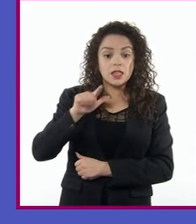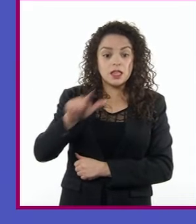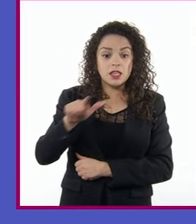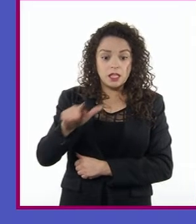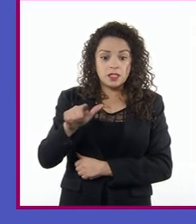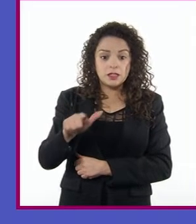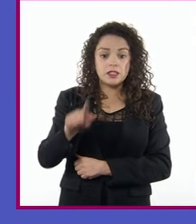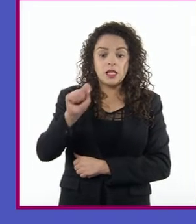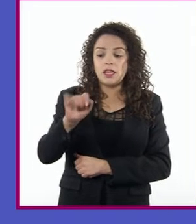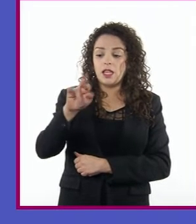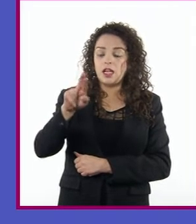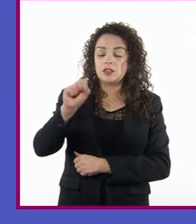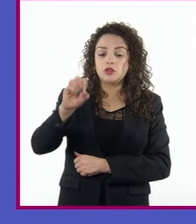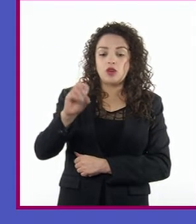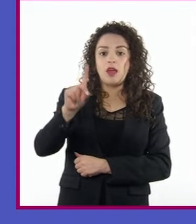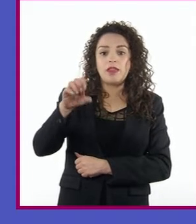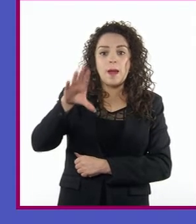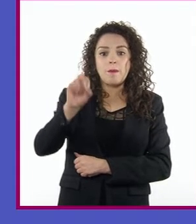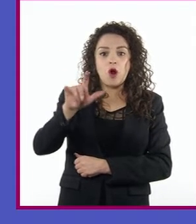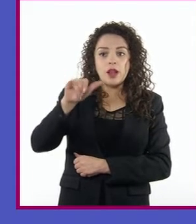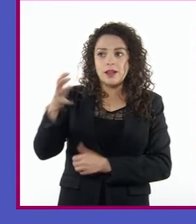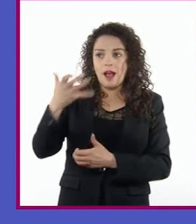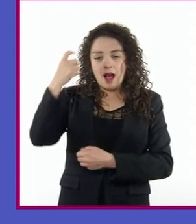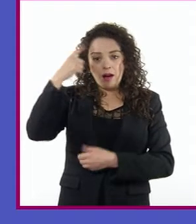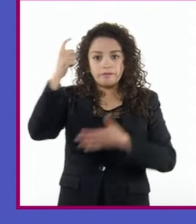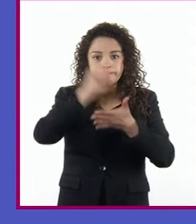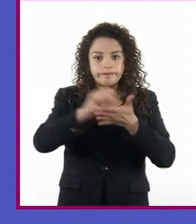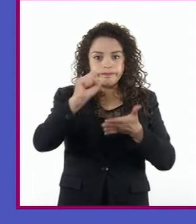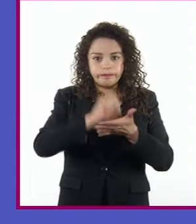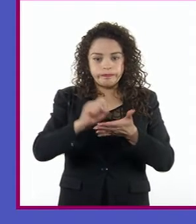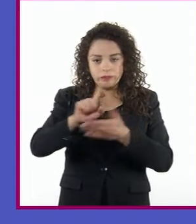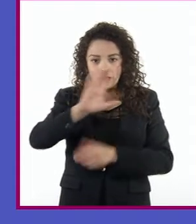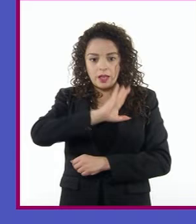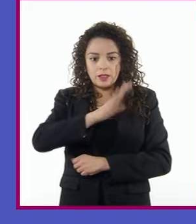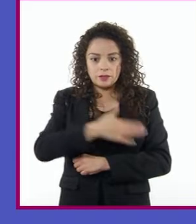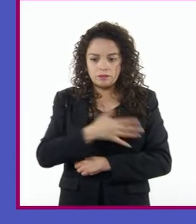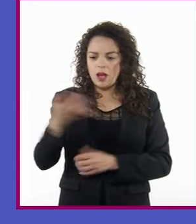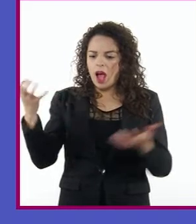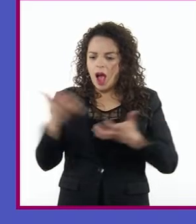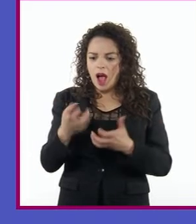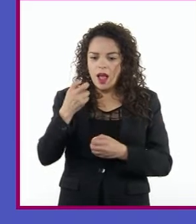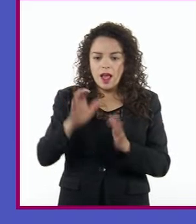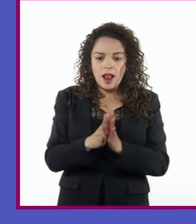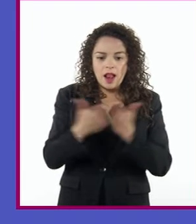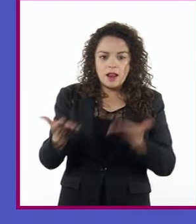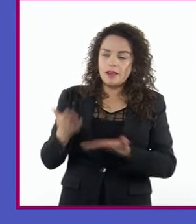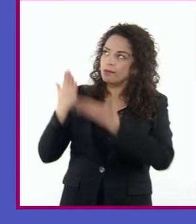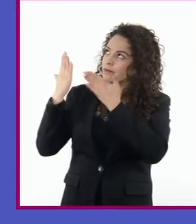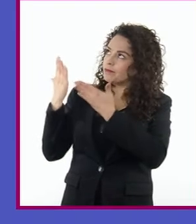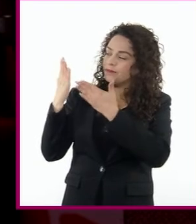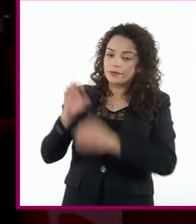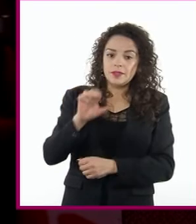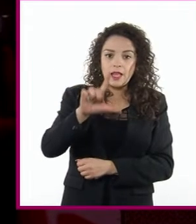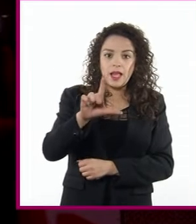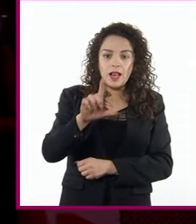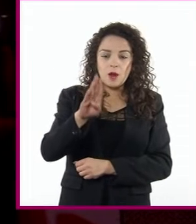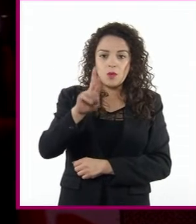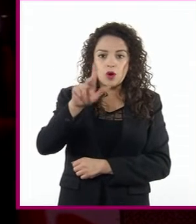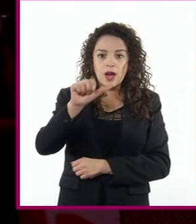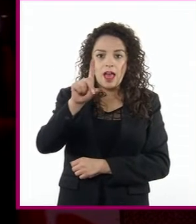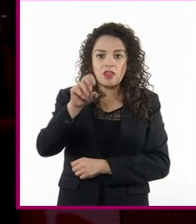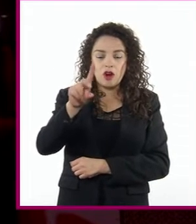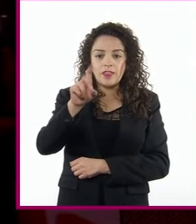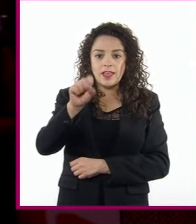Tirso de Molina, escritor español, escribió El burlador de Sevilla, obra en la que el protagonista es don